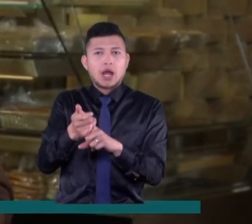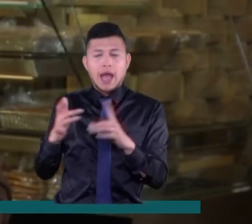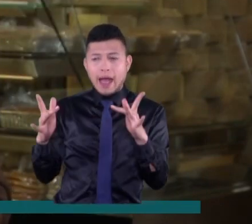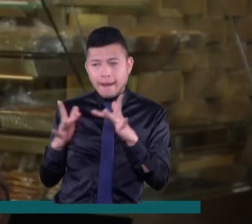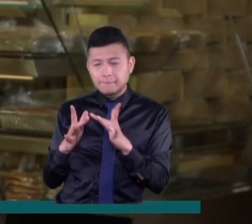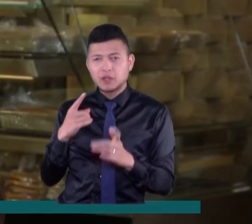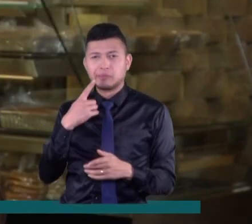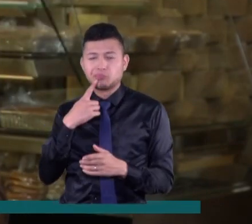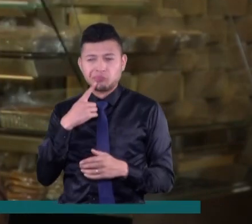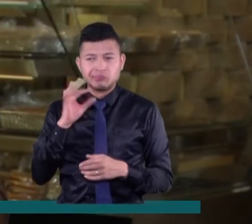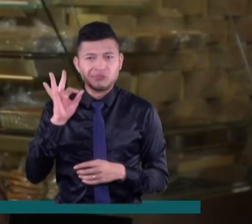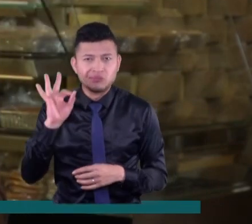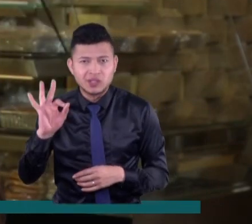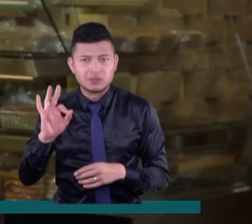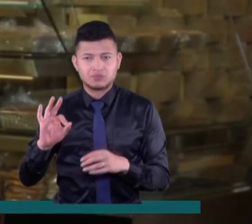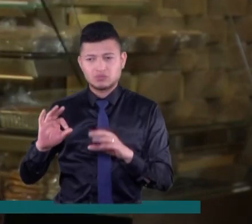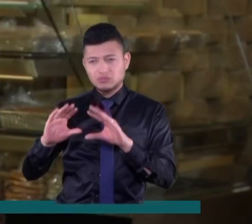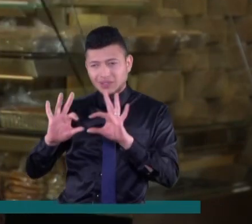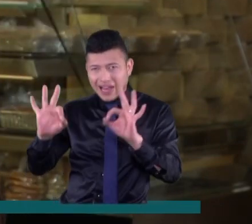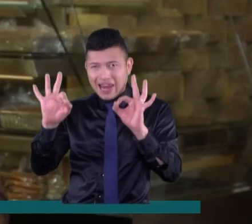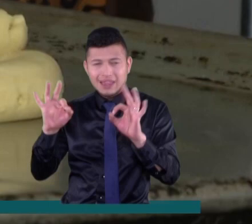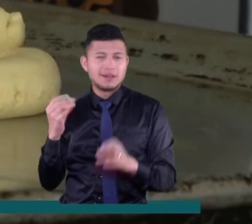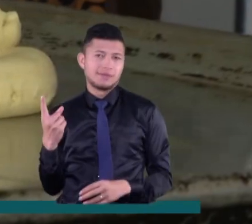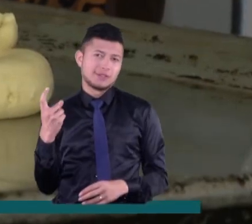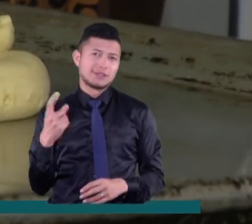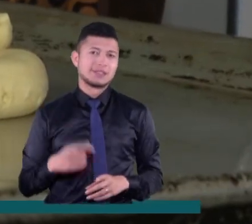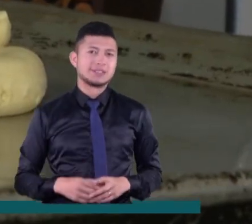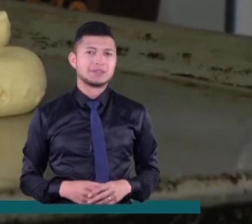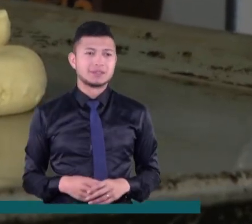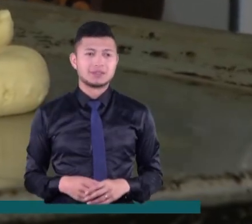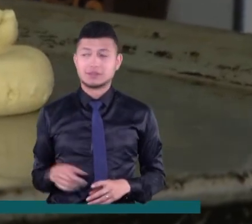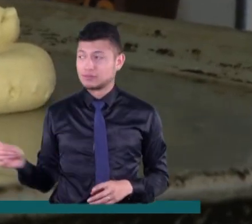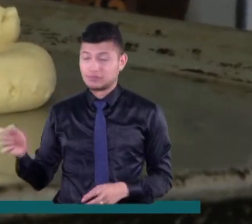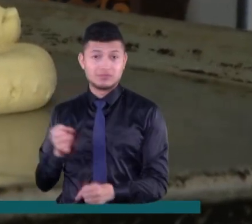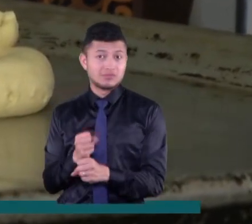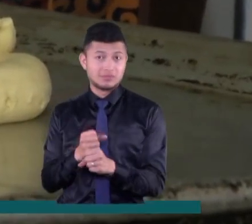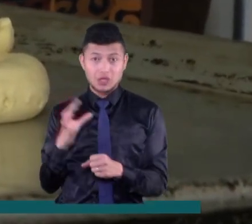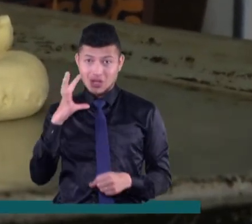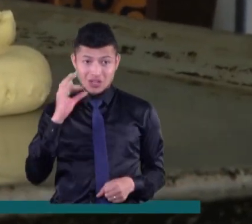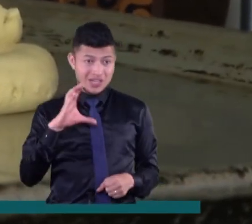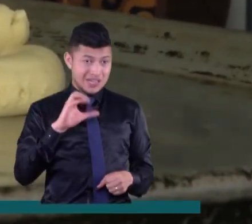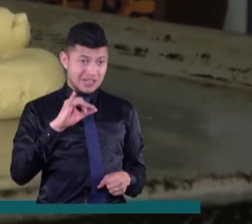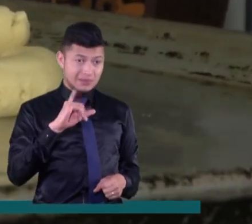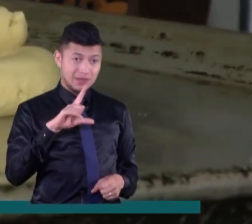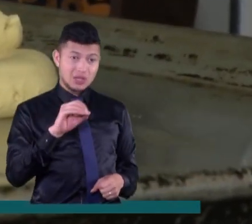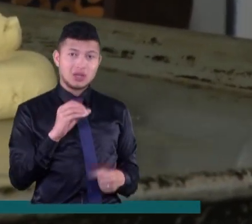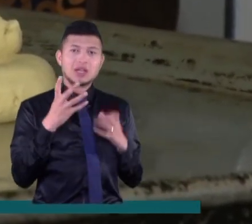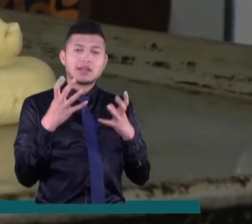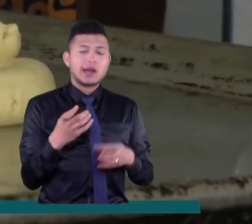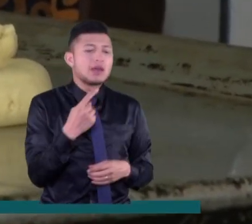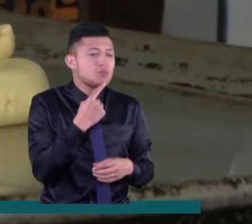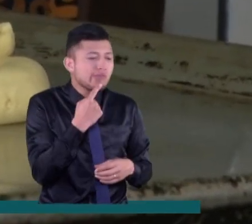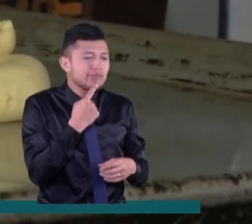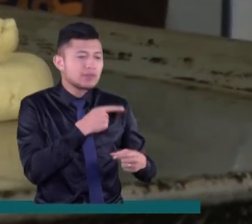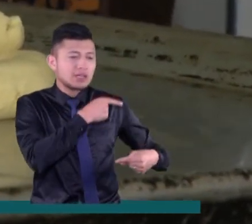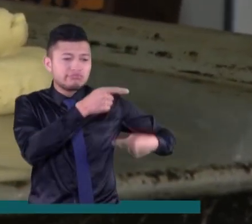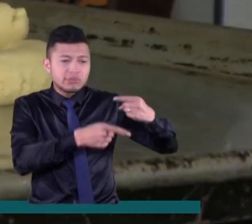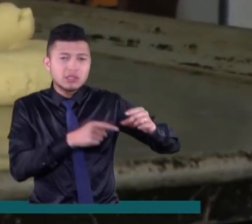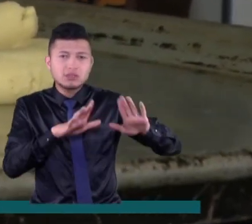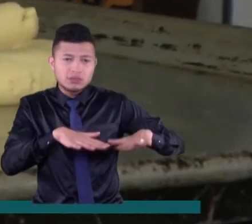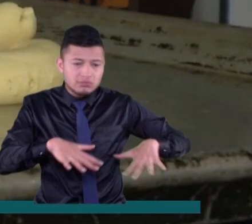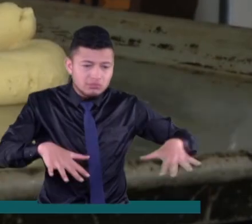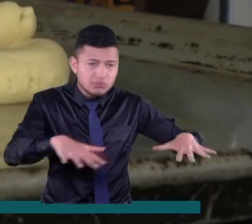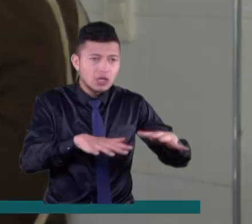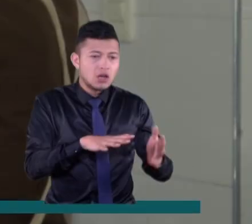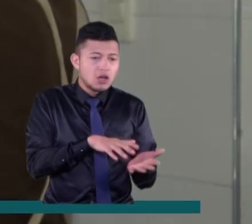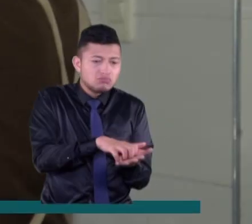ya darle ese sabor, esa calidad. Este trabajo nació porque Camilo quería recuperar los sabores tradicionales de